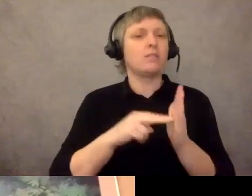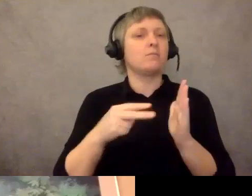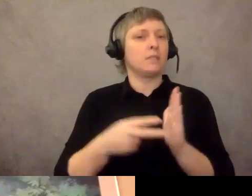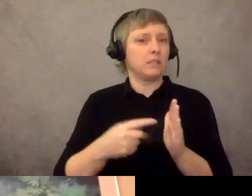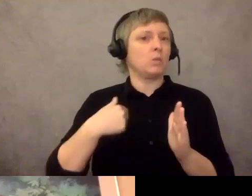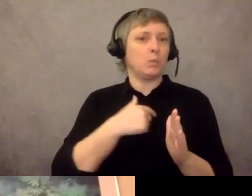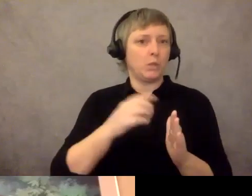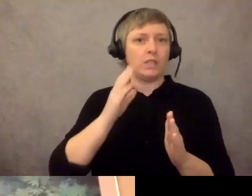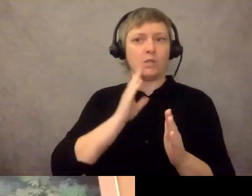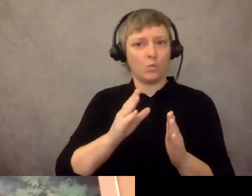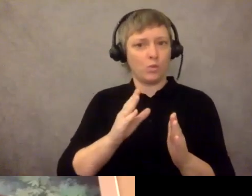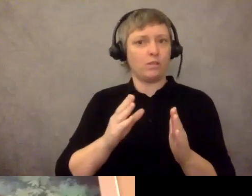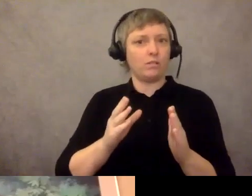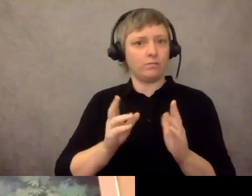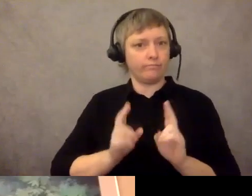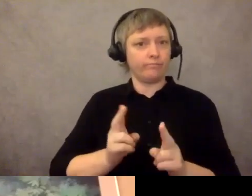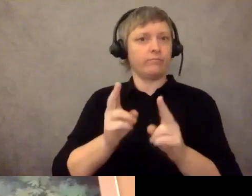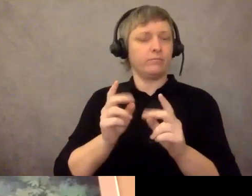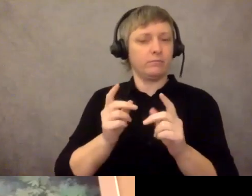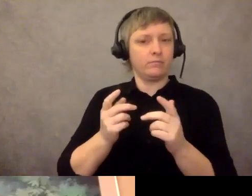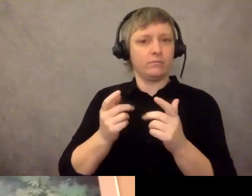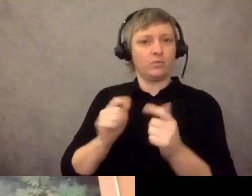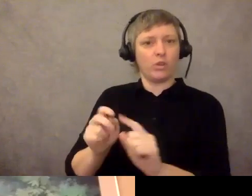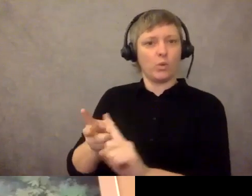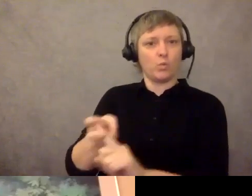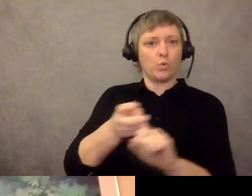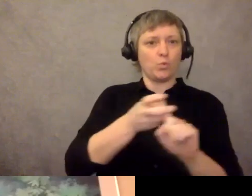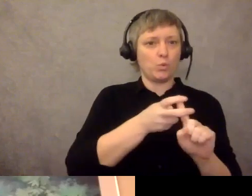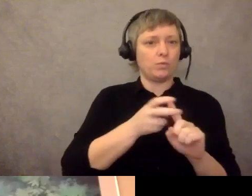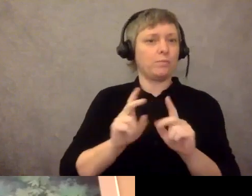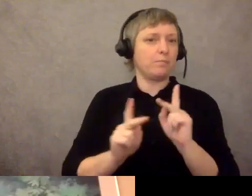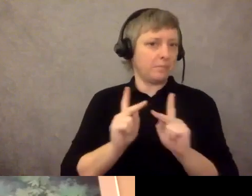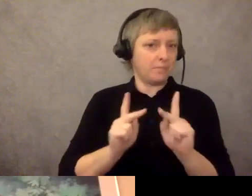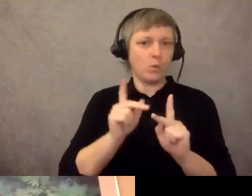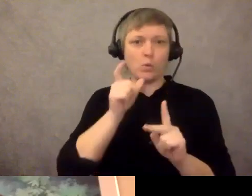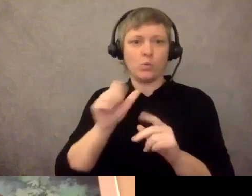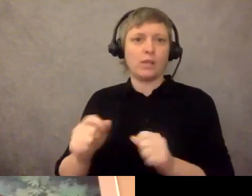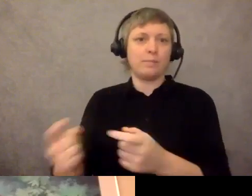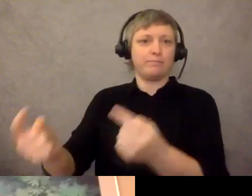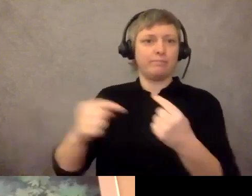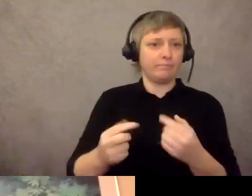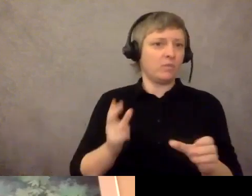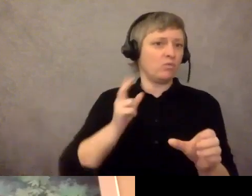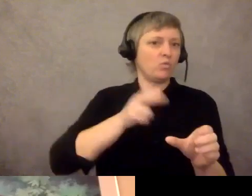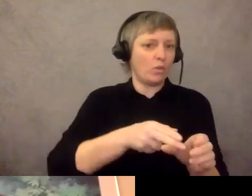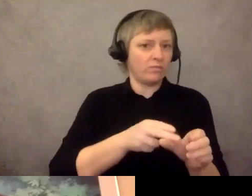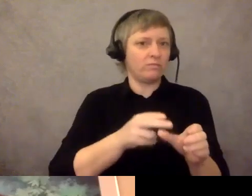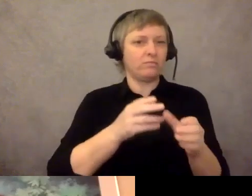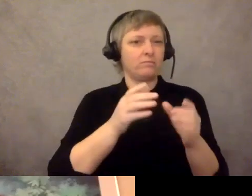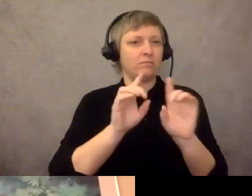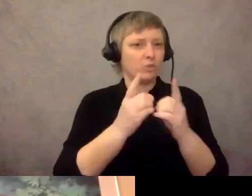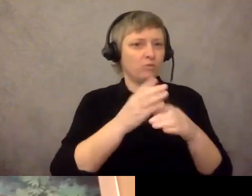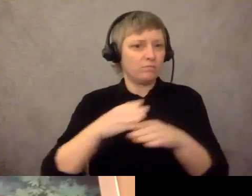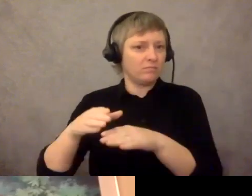personas que pueden estar en una comisión del distrito y van a estar asignadas por el alcalde